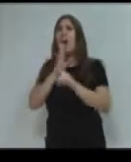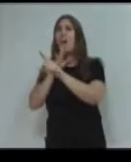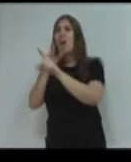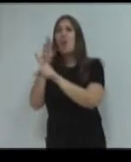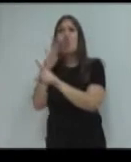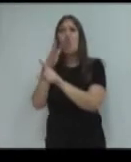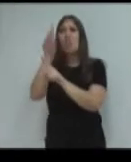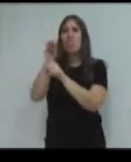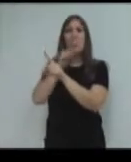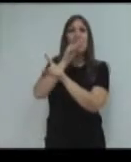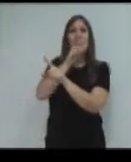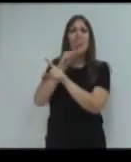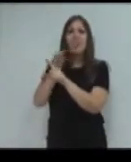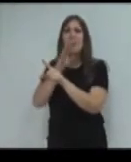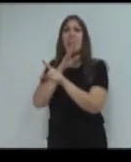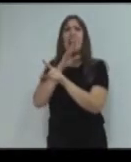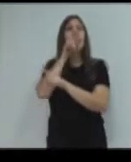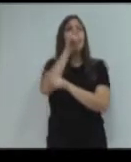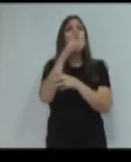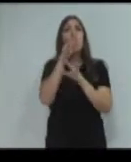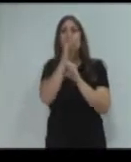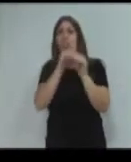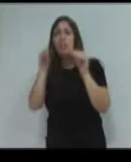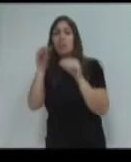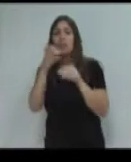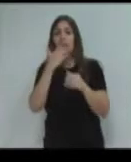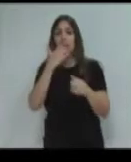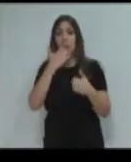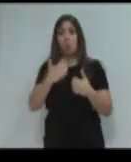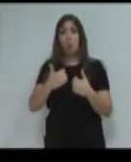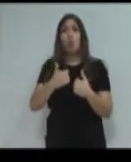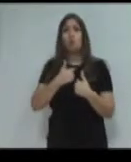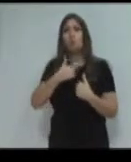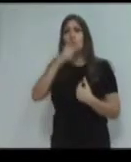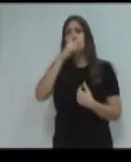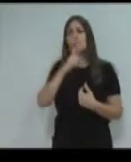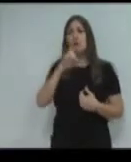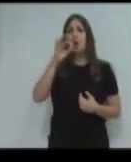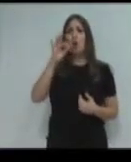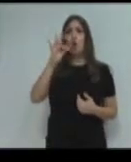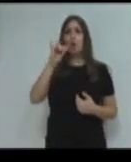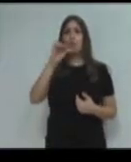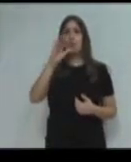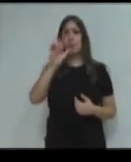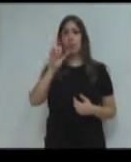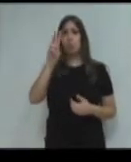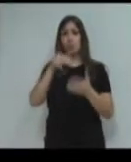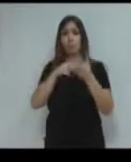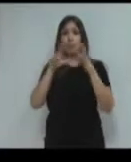Porque ya no sabes dónde está aquello, dónde está lo otro. Por ejemplo, yo, si mal no recuerdo, en Office 2010,